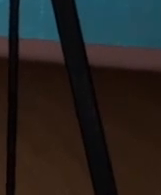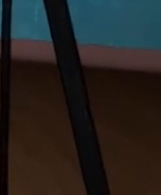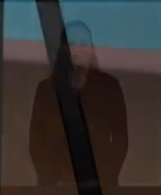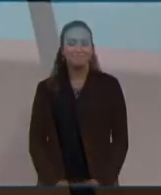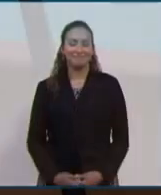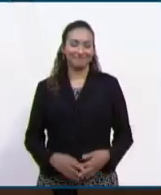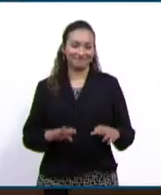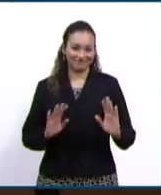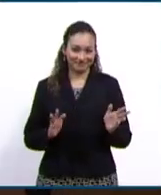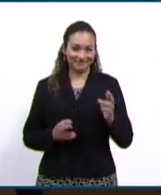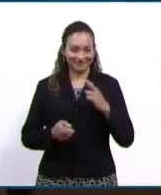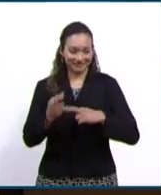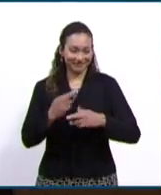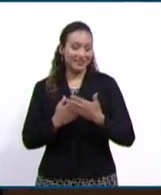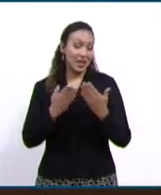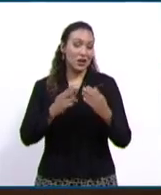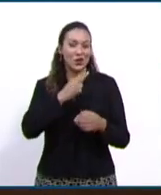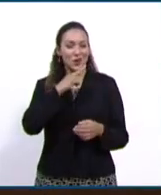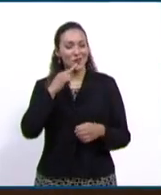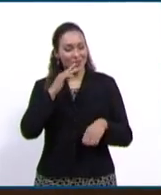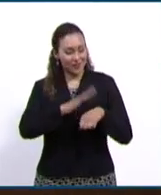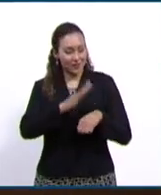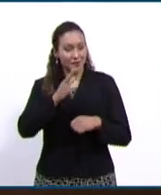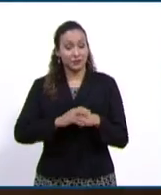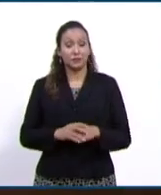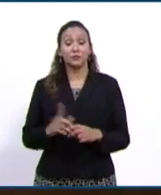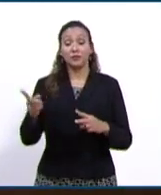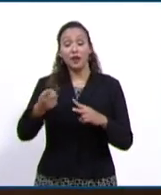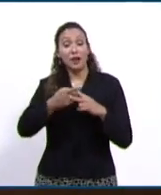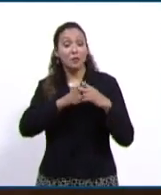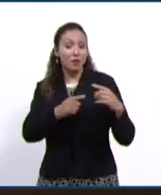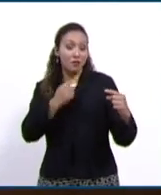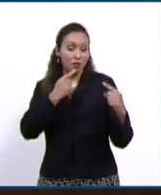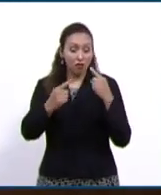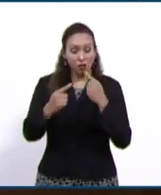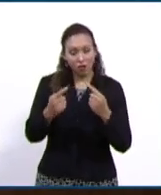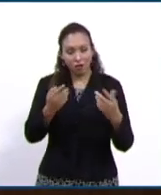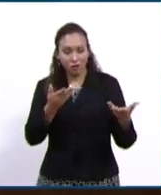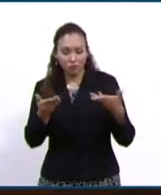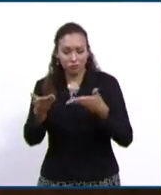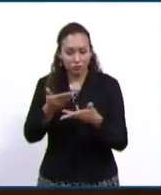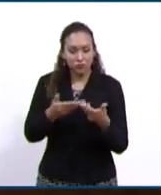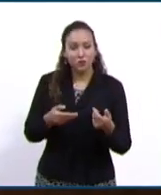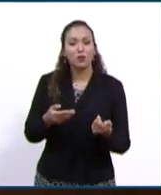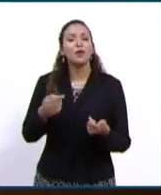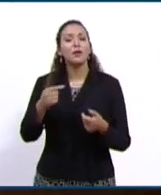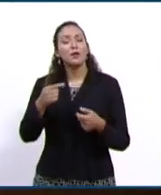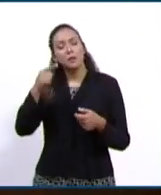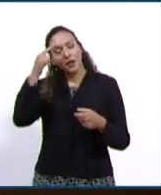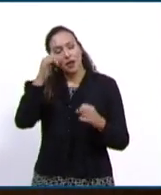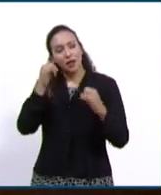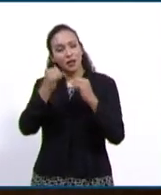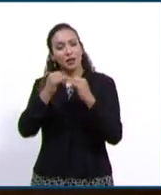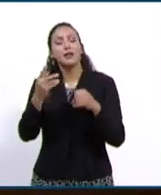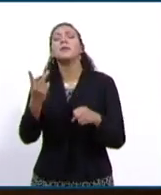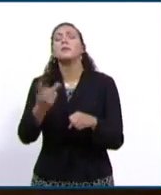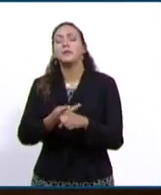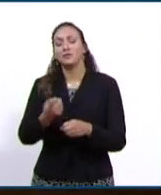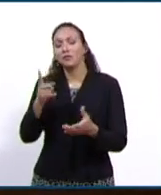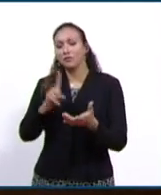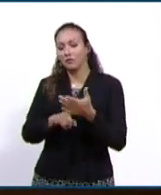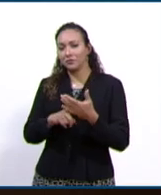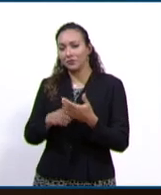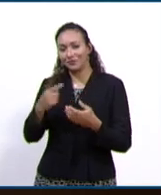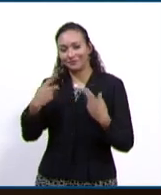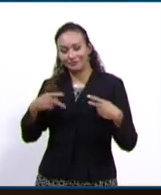Estamos de regreso, vámonos con más noticias. Dio inicio el diálogo interinstitucional, esto para identificar propuestas que permitan